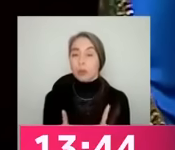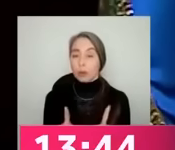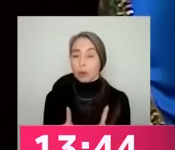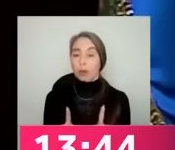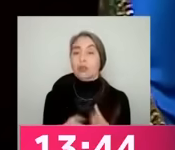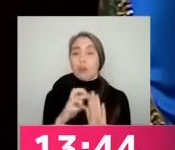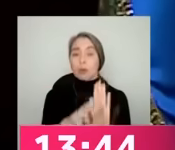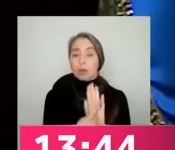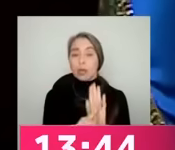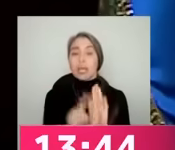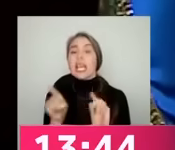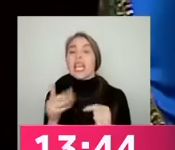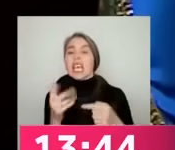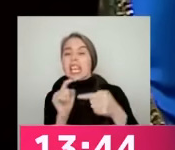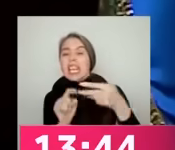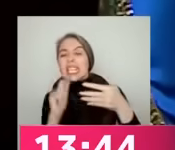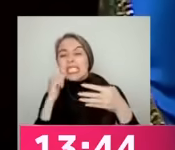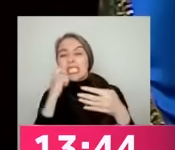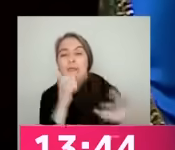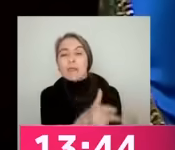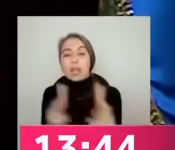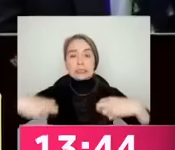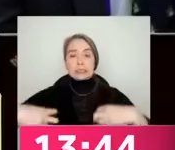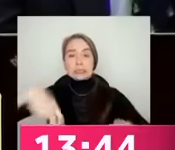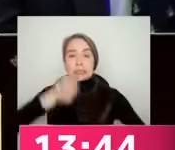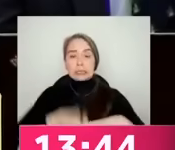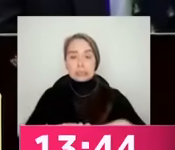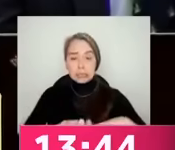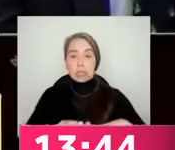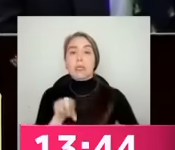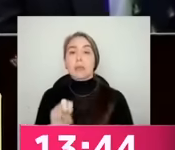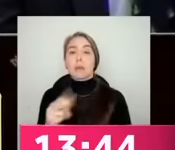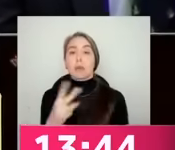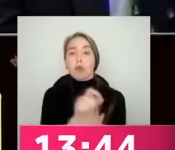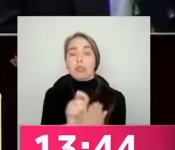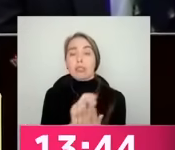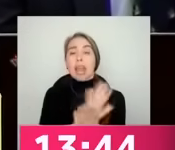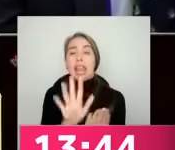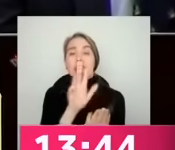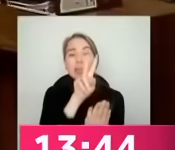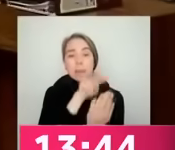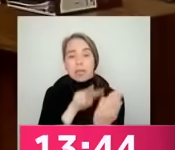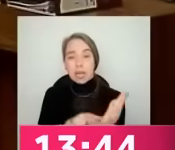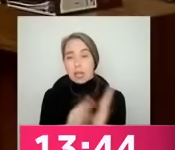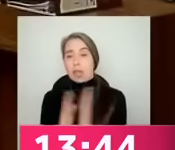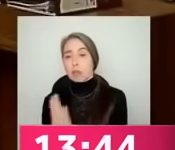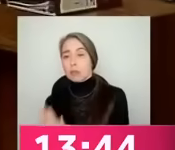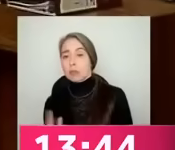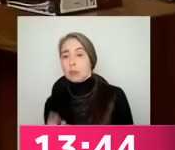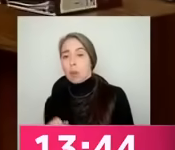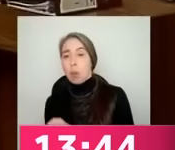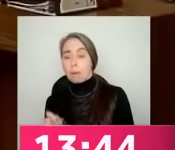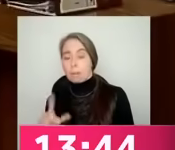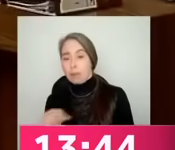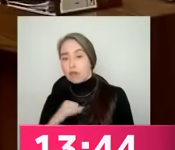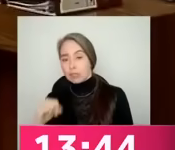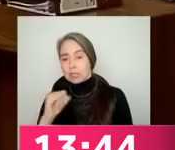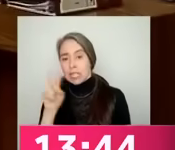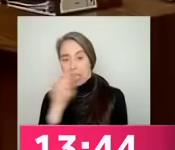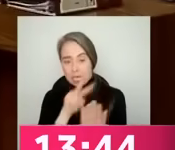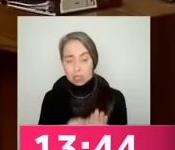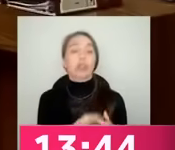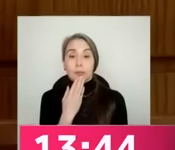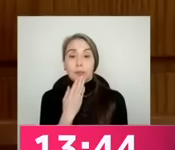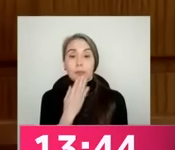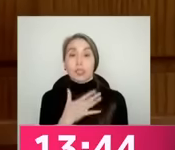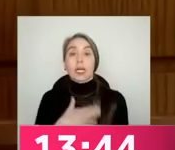también, terminado su punto de prensa, desde el Partido Socialista le dijeron que tiene que condenar la dictadura de Augusto Pinochet,